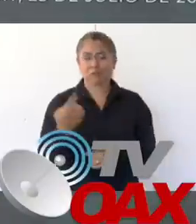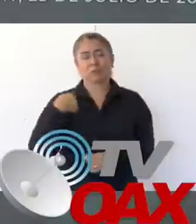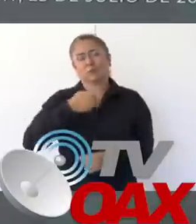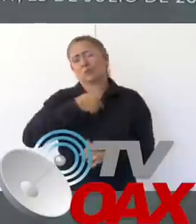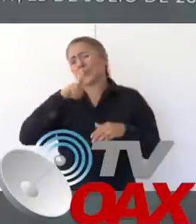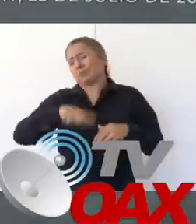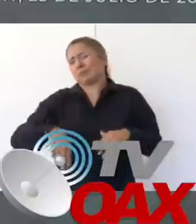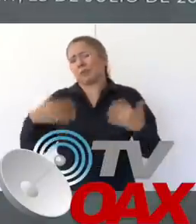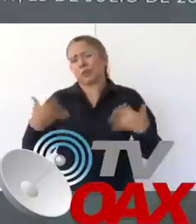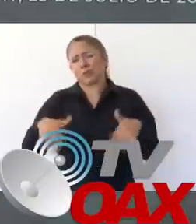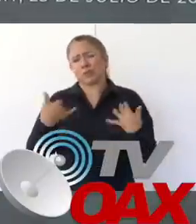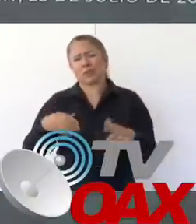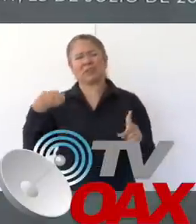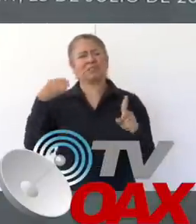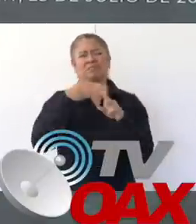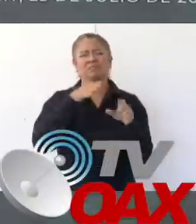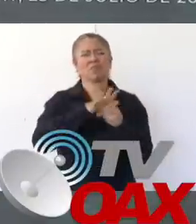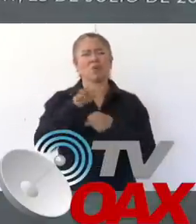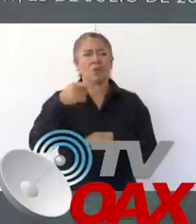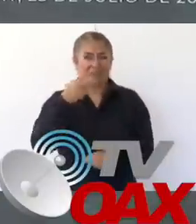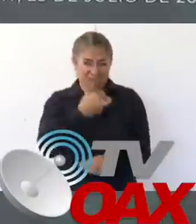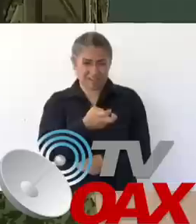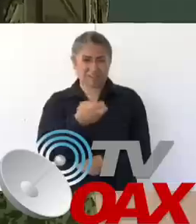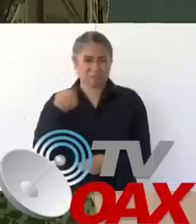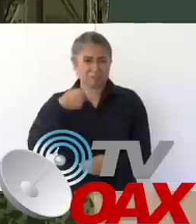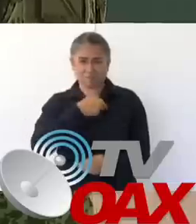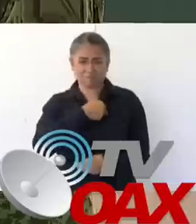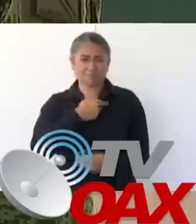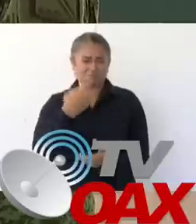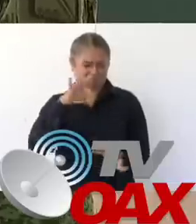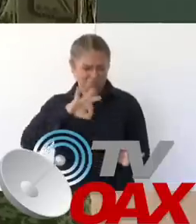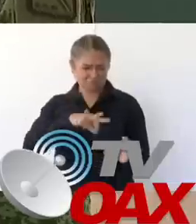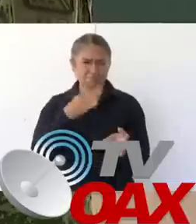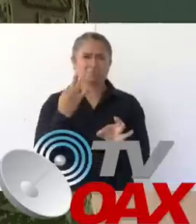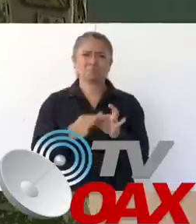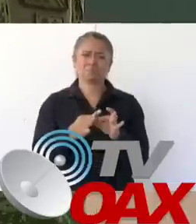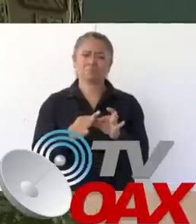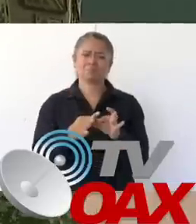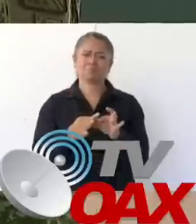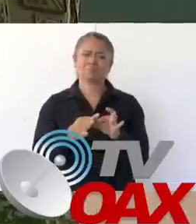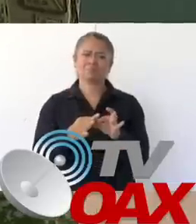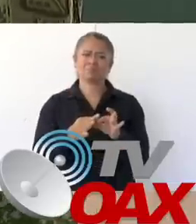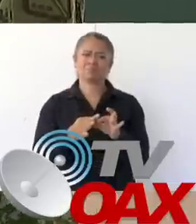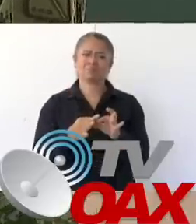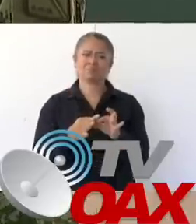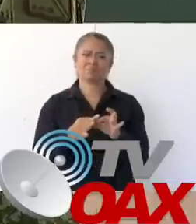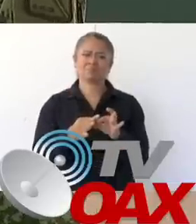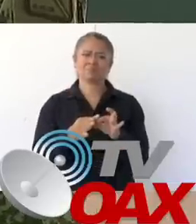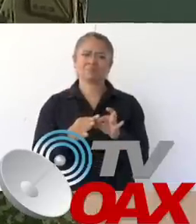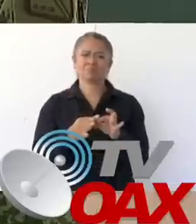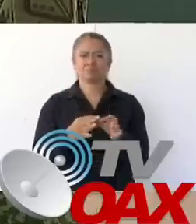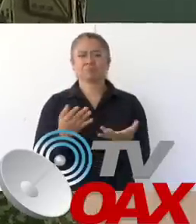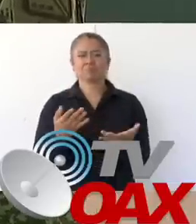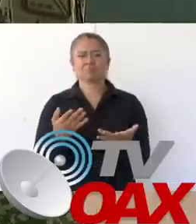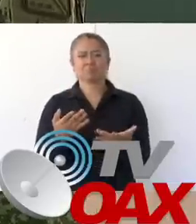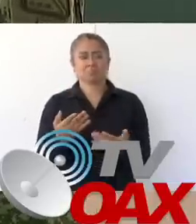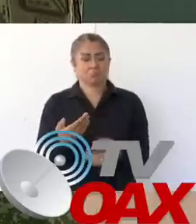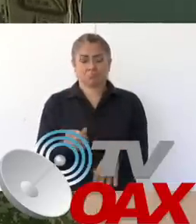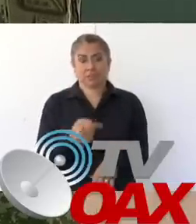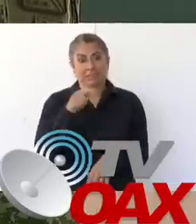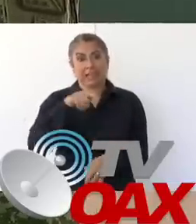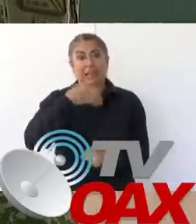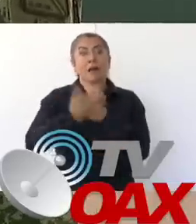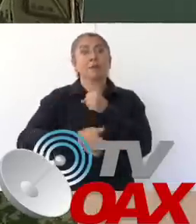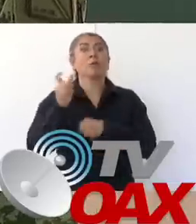esa finalidad, con esa intención, con ese espíritu, con ese ímpetu de cumplir la orden. Cumplir la orden es terminar en diciembre